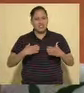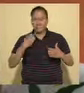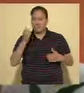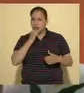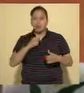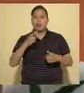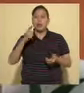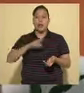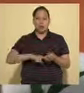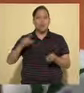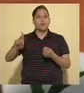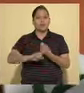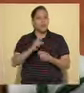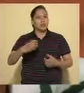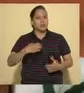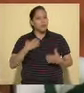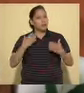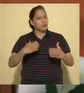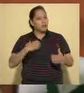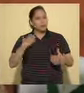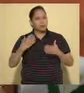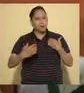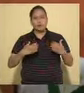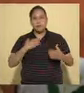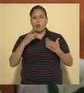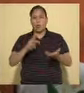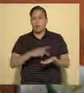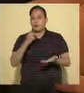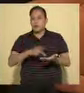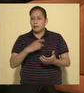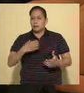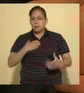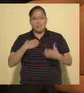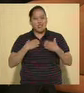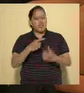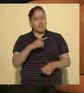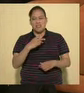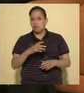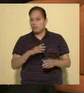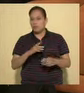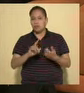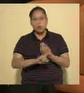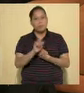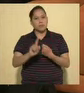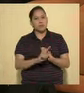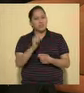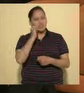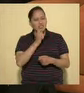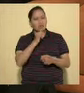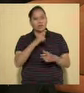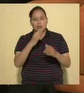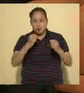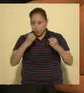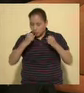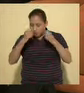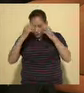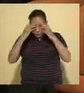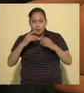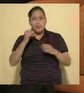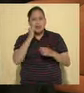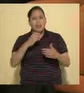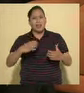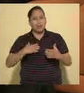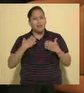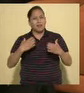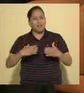traes problemas con la ira, con el enojo constante, por la vida va generando mucho nivel de frustración y vas quedando enojado con la